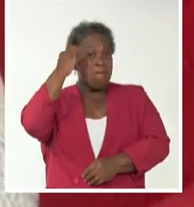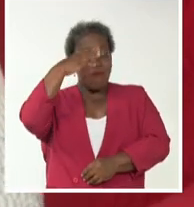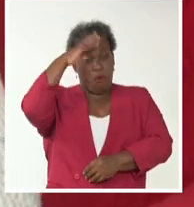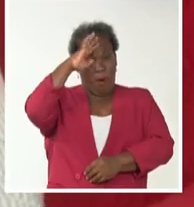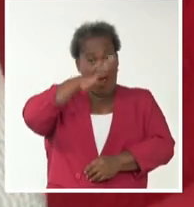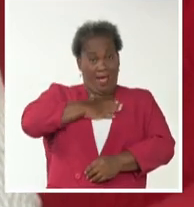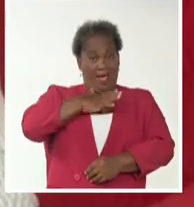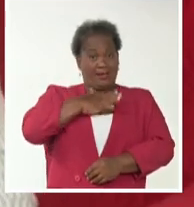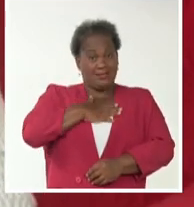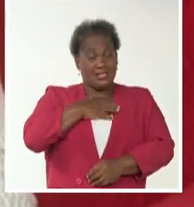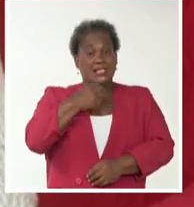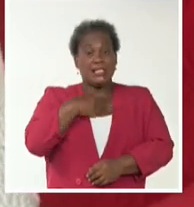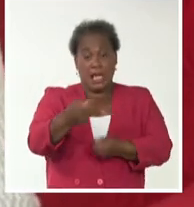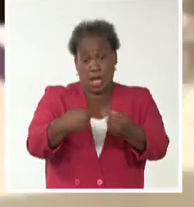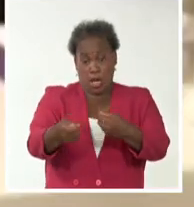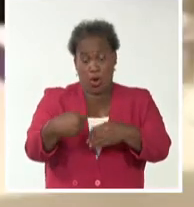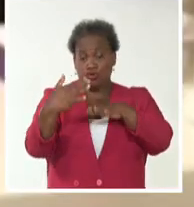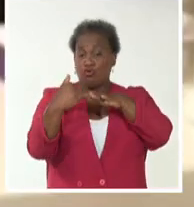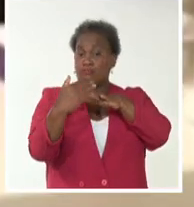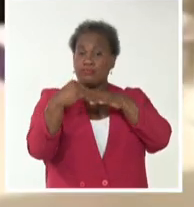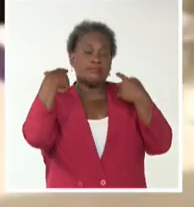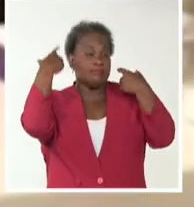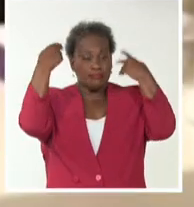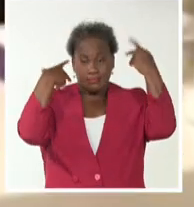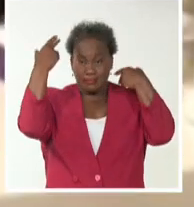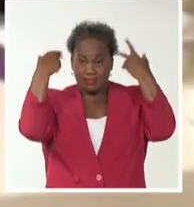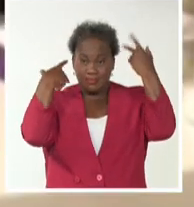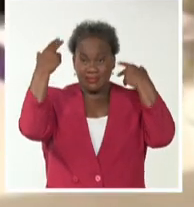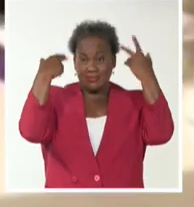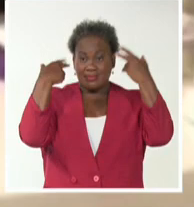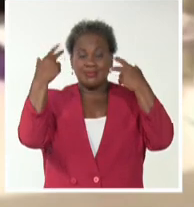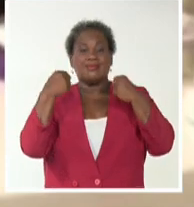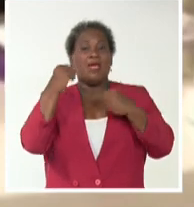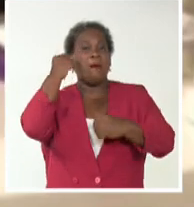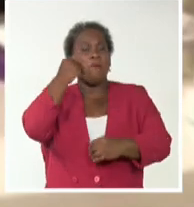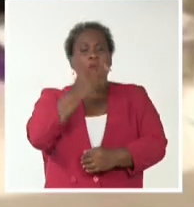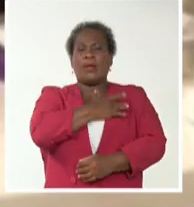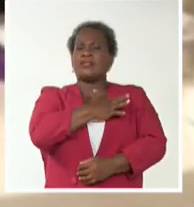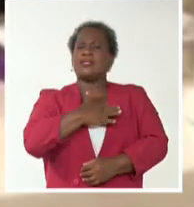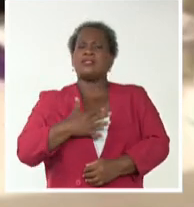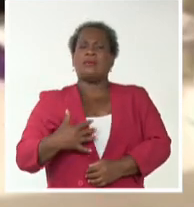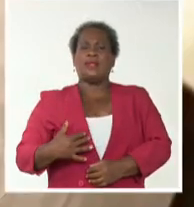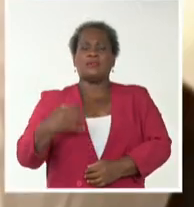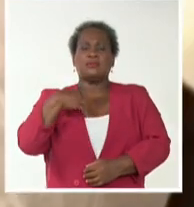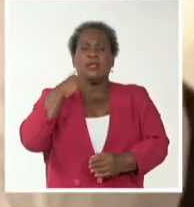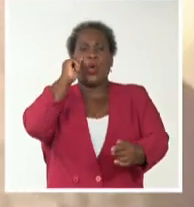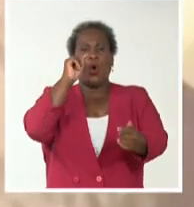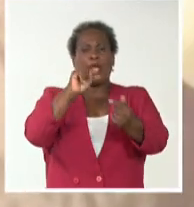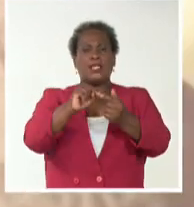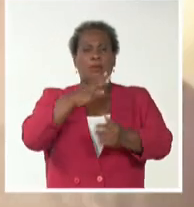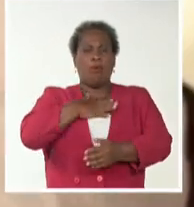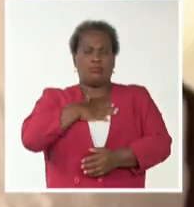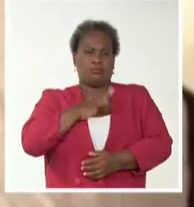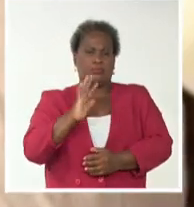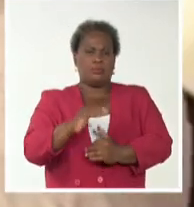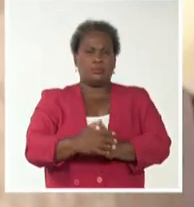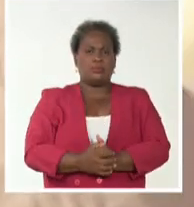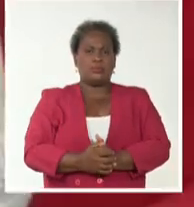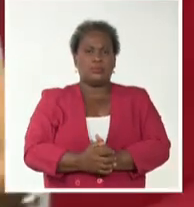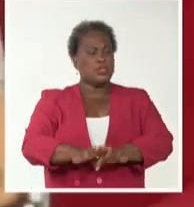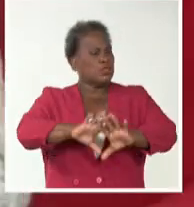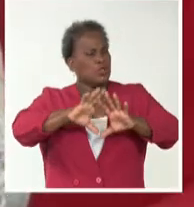su propio negocio, es peluquera, es una mujer muy, muy, muy sensible, que tiene un objetivo. Va a emplear todas